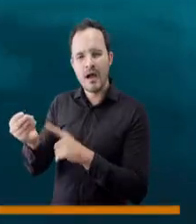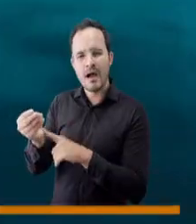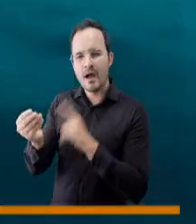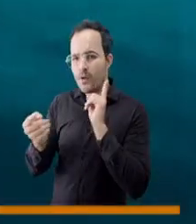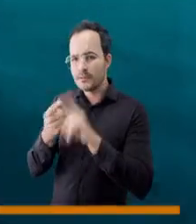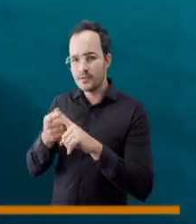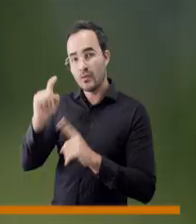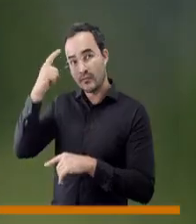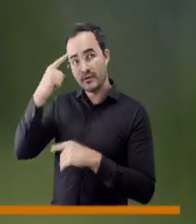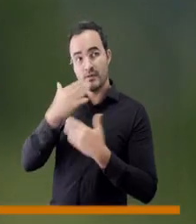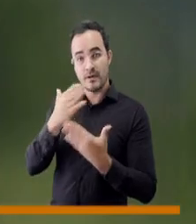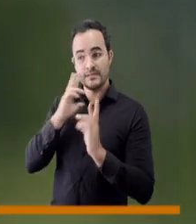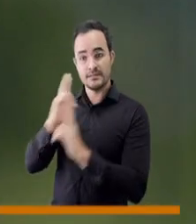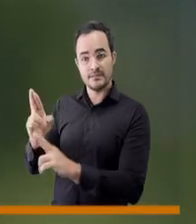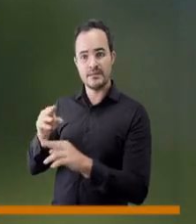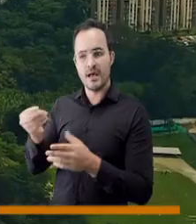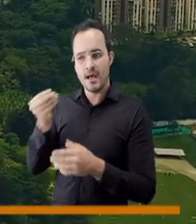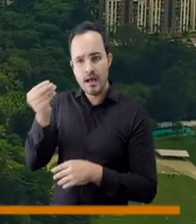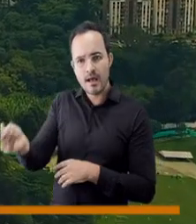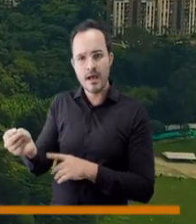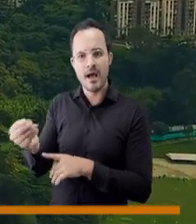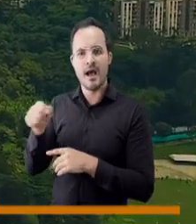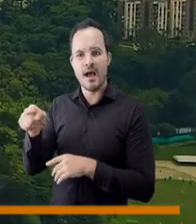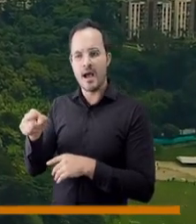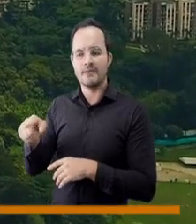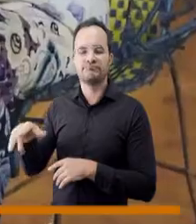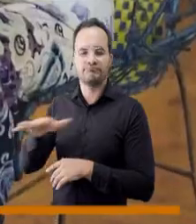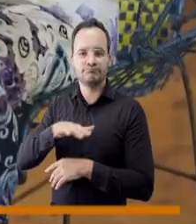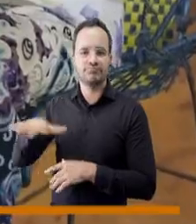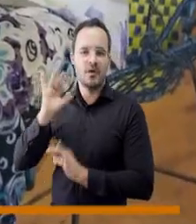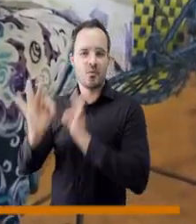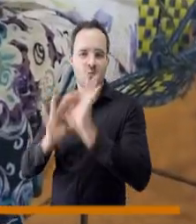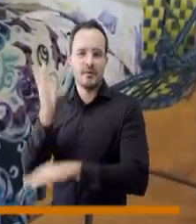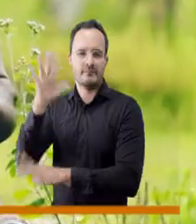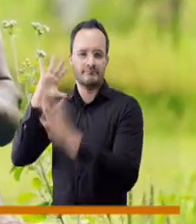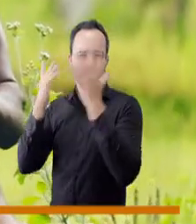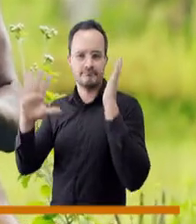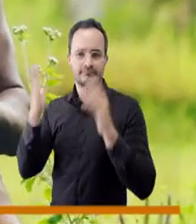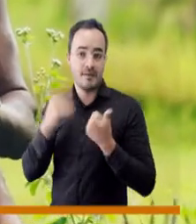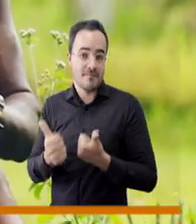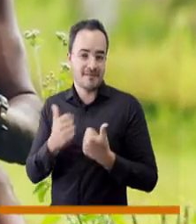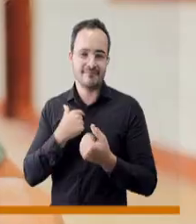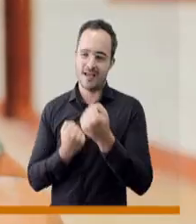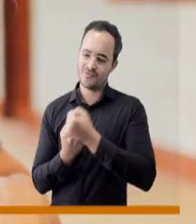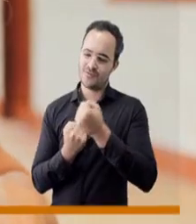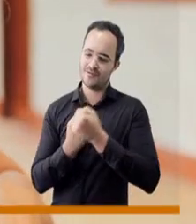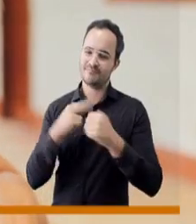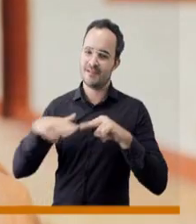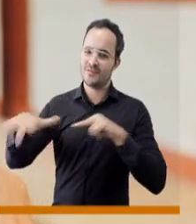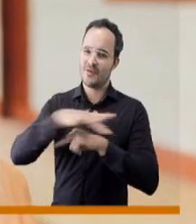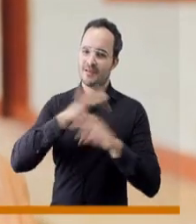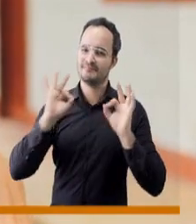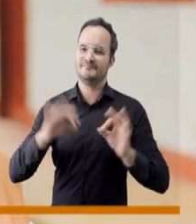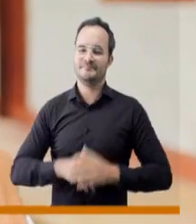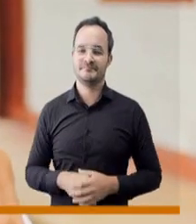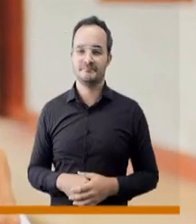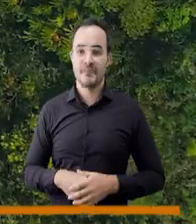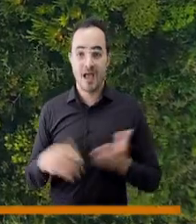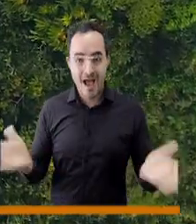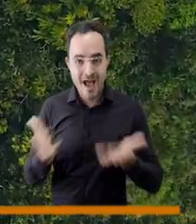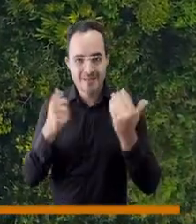este incentivo por proteger y conservar un ecosistema estratégico, aparte de que estás contribuyendo a tu compensación